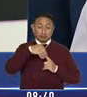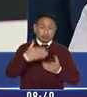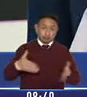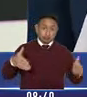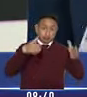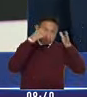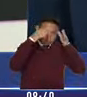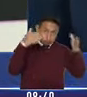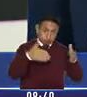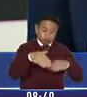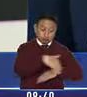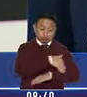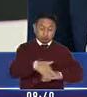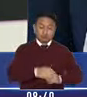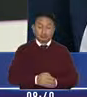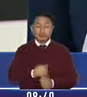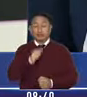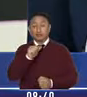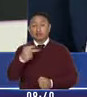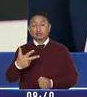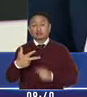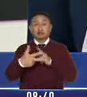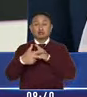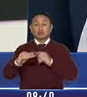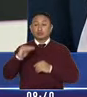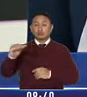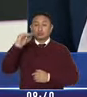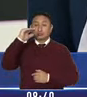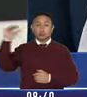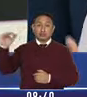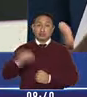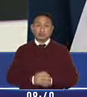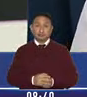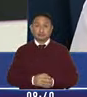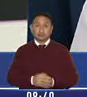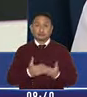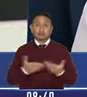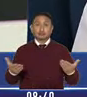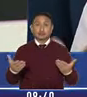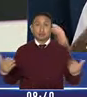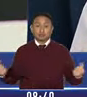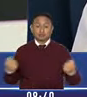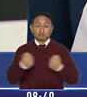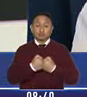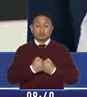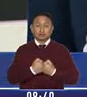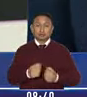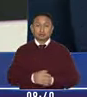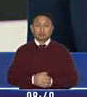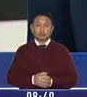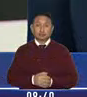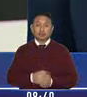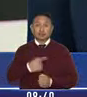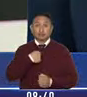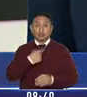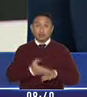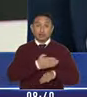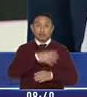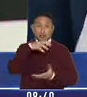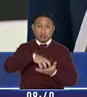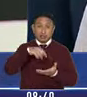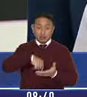de vialidad. Un tercer nivel que faltaba en la nueva Pichincha, trabajaremos también obras de congestión que yo ya hice en